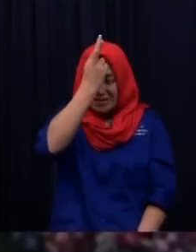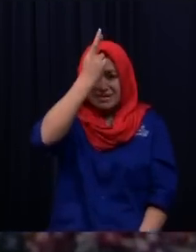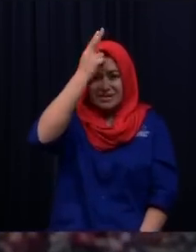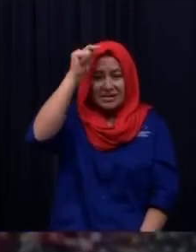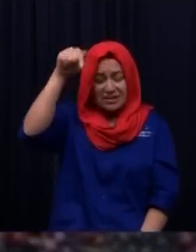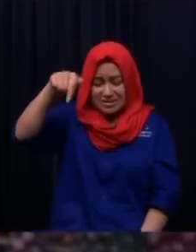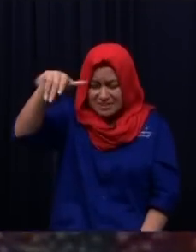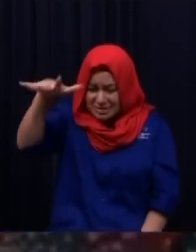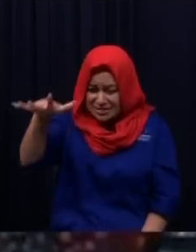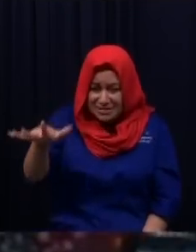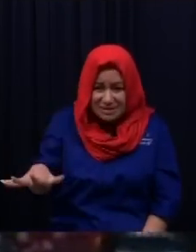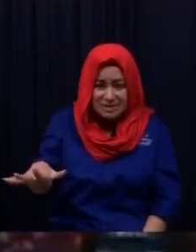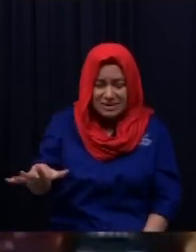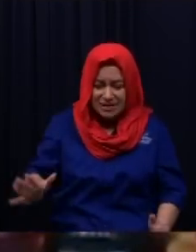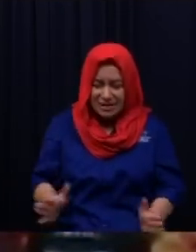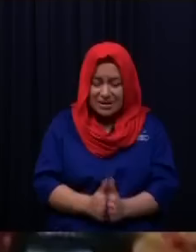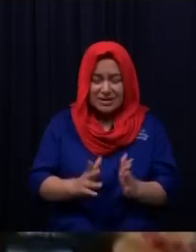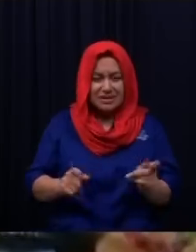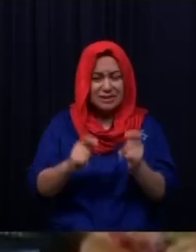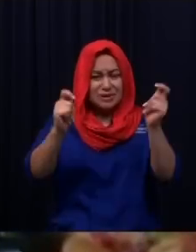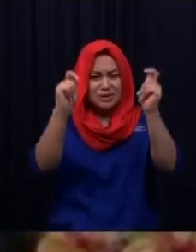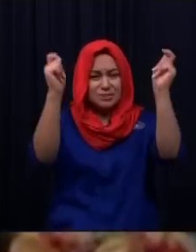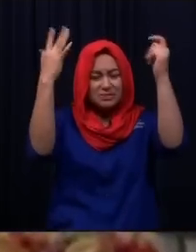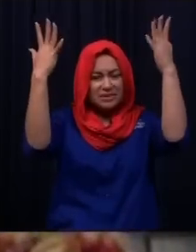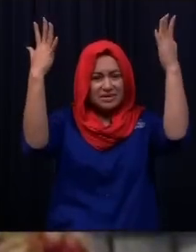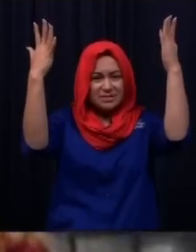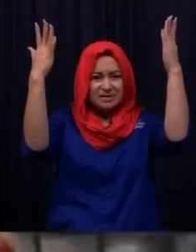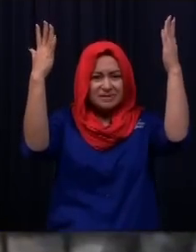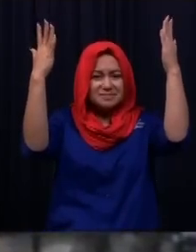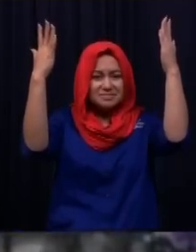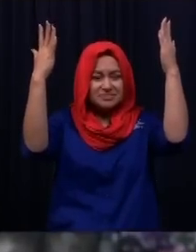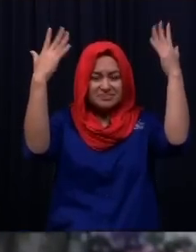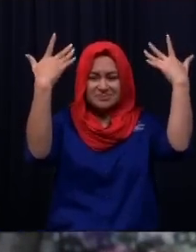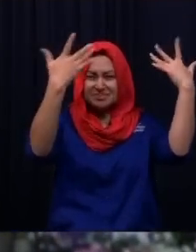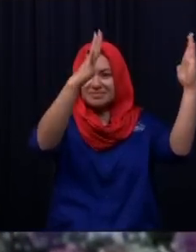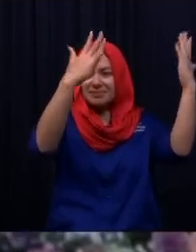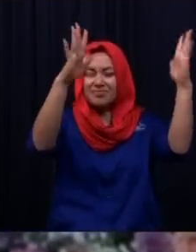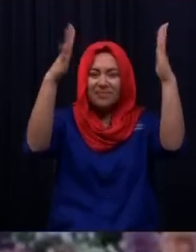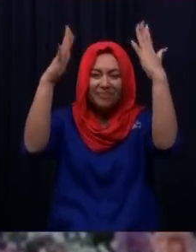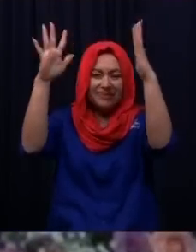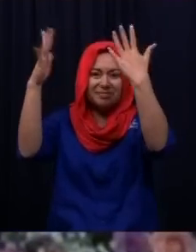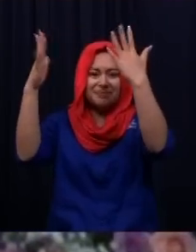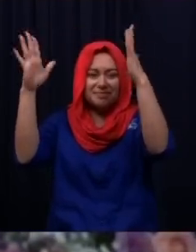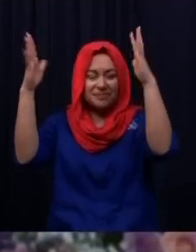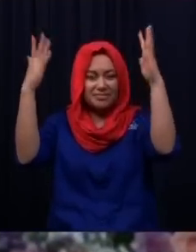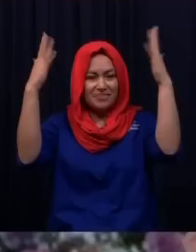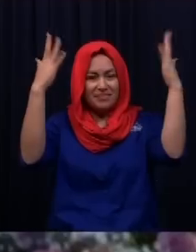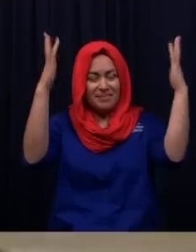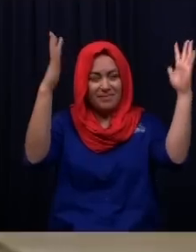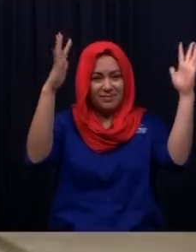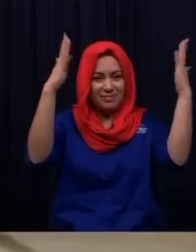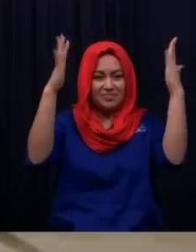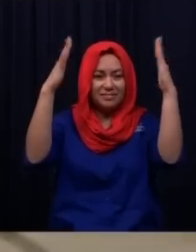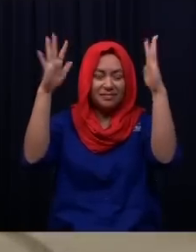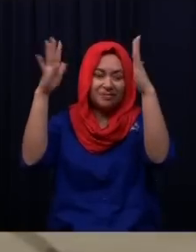aquí. Aleluya. Dele fuerte ese aplauso al Señor.